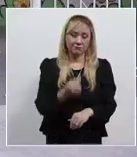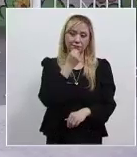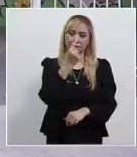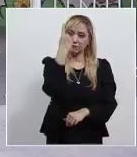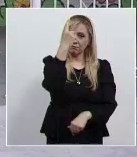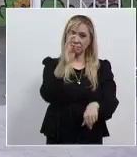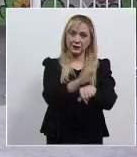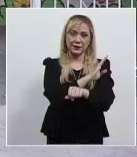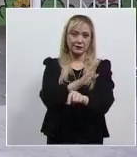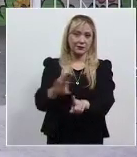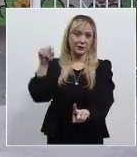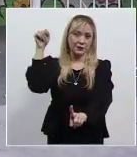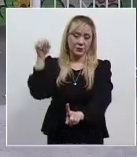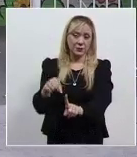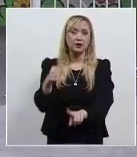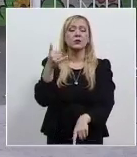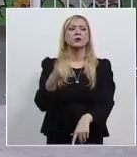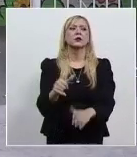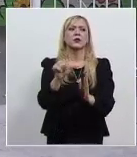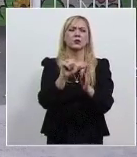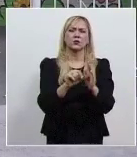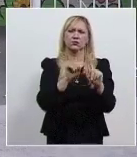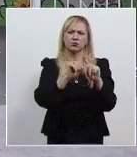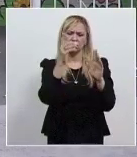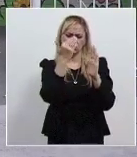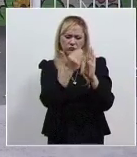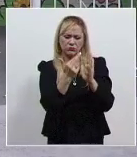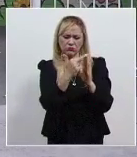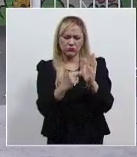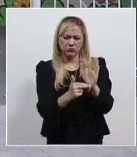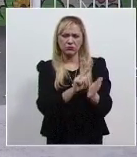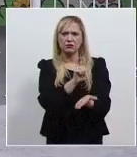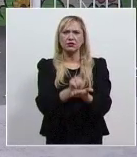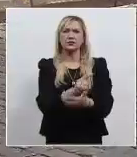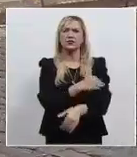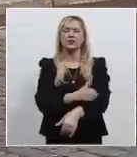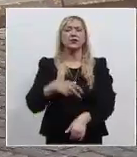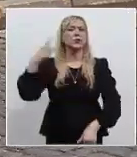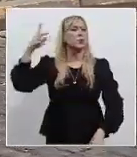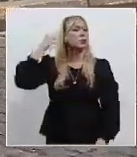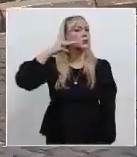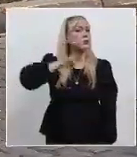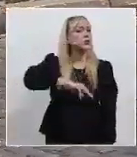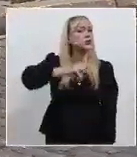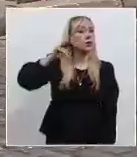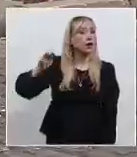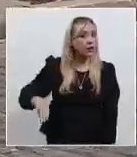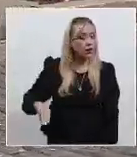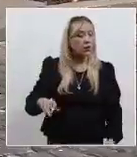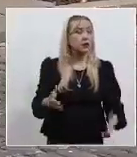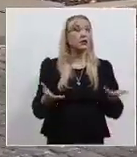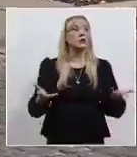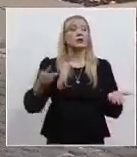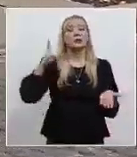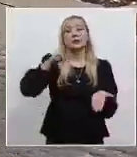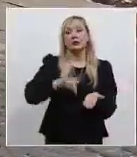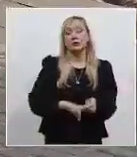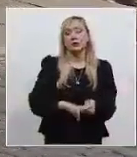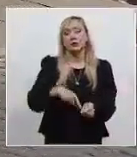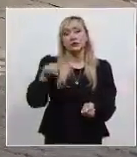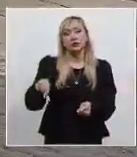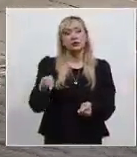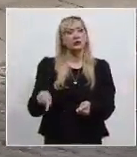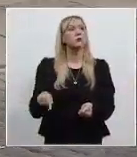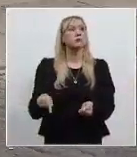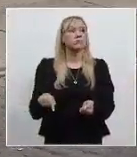niñez, así como de diversos artículos del Código Familiar del Estado de Michoacán, ya que se trata de la única